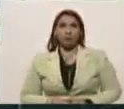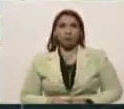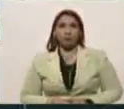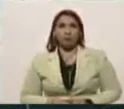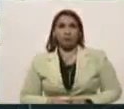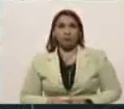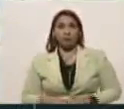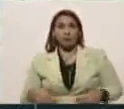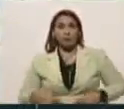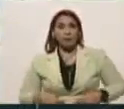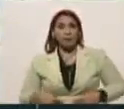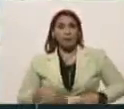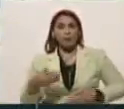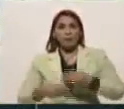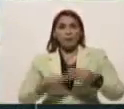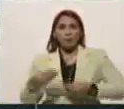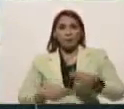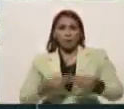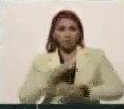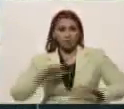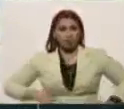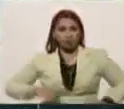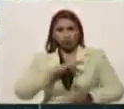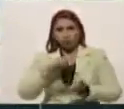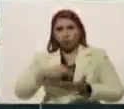el esfuerzo que hace la Fuerza Armada,